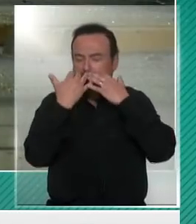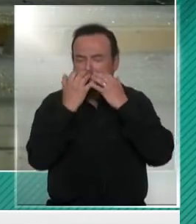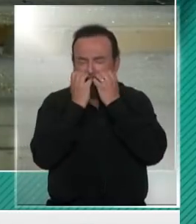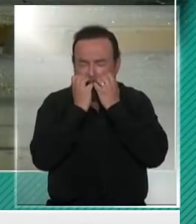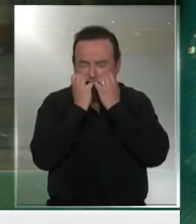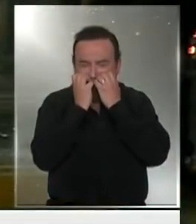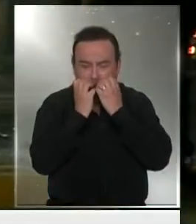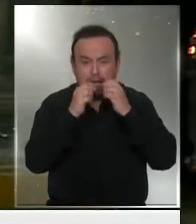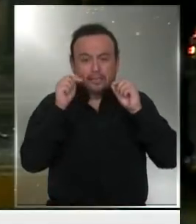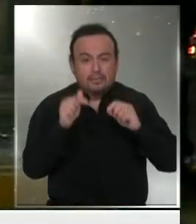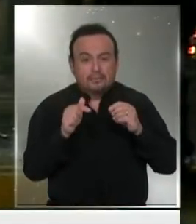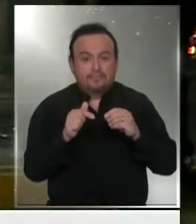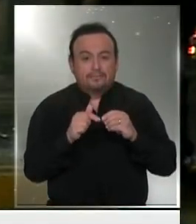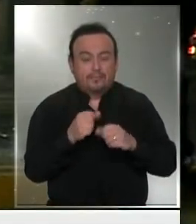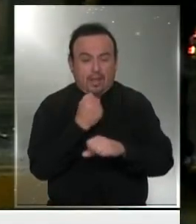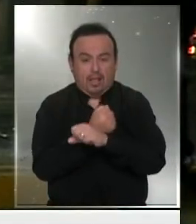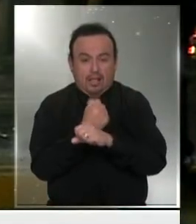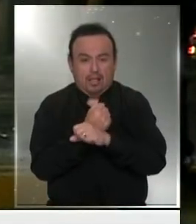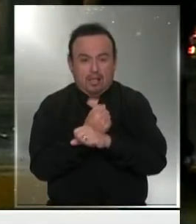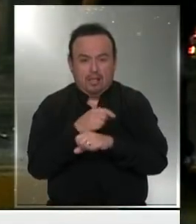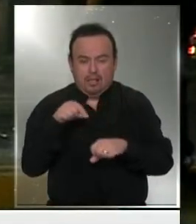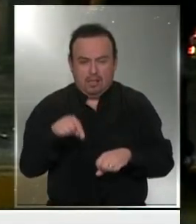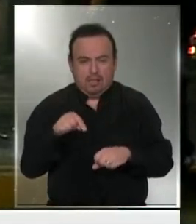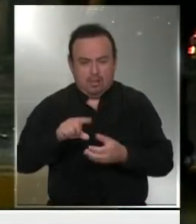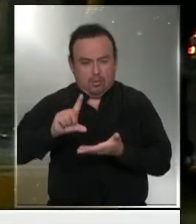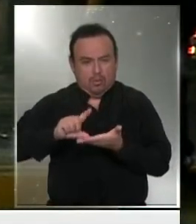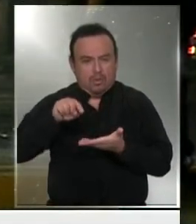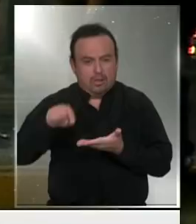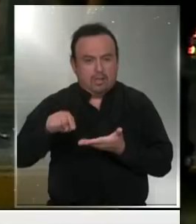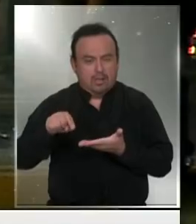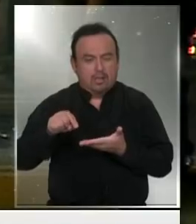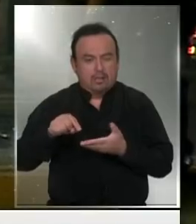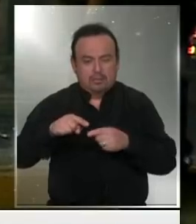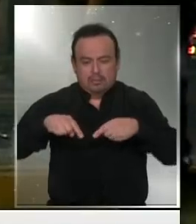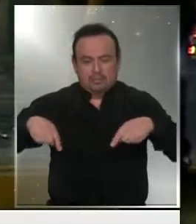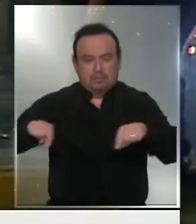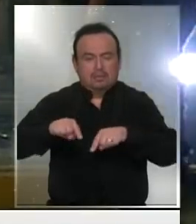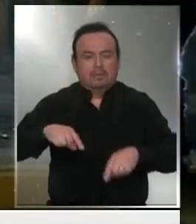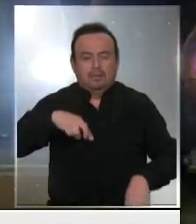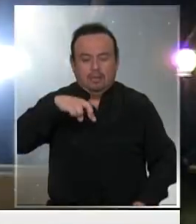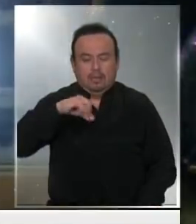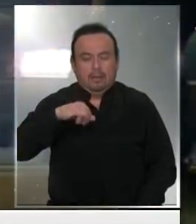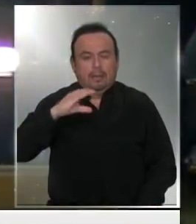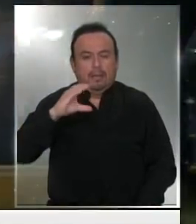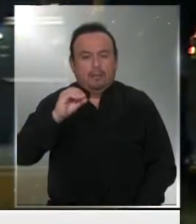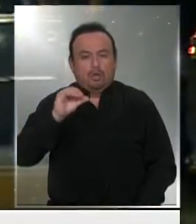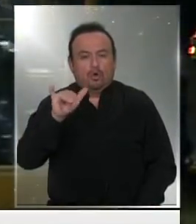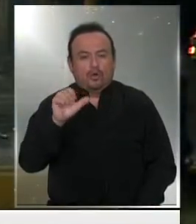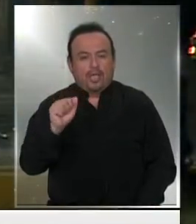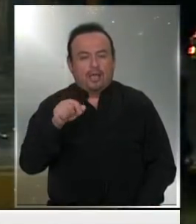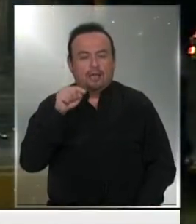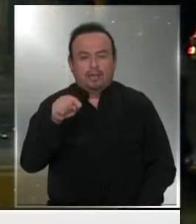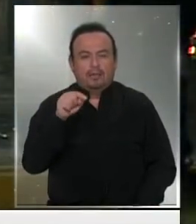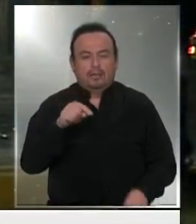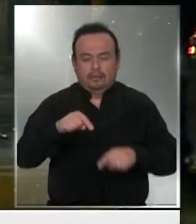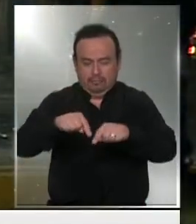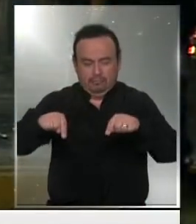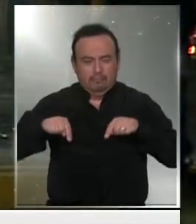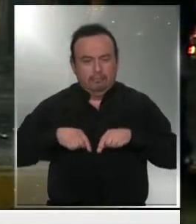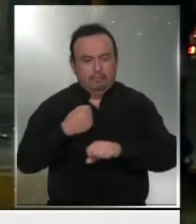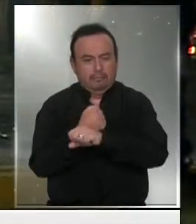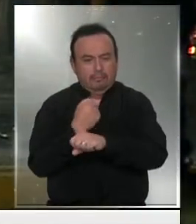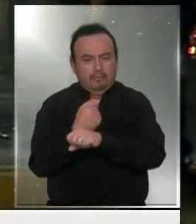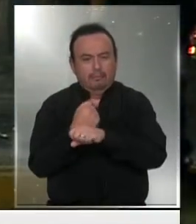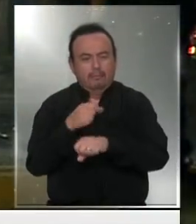Carabineros actuó hace solamente instantes aquí en el sector de La Pincoya, un costado también del cuartel policial de la 54ª